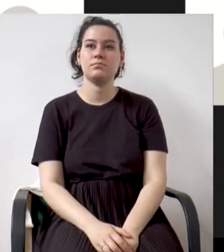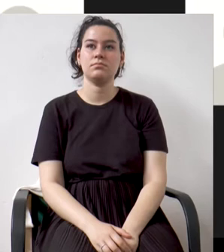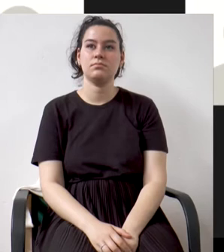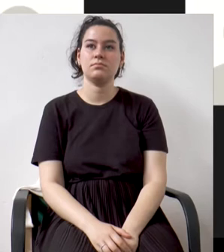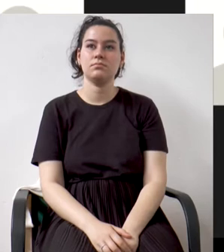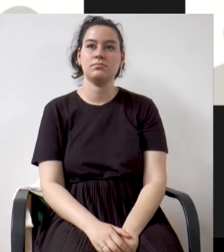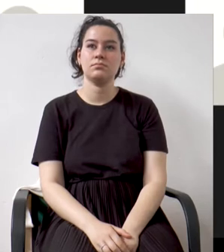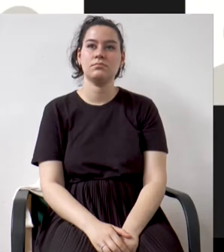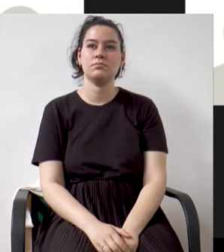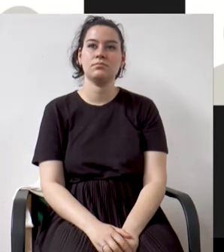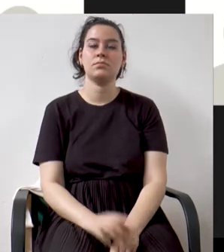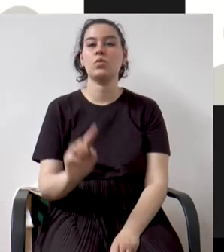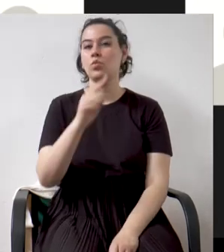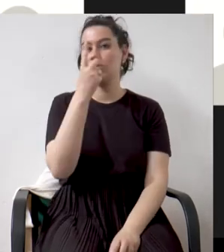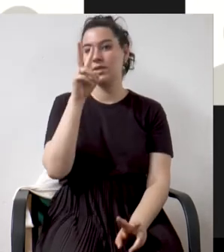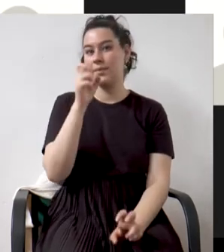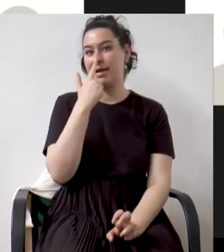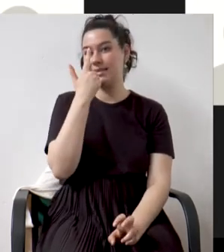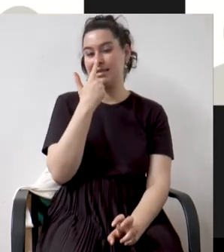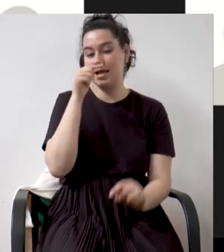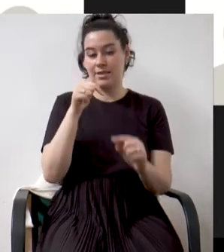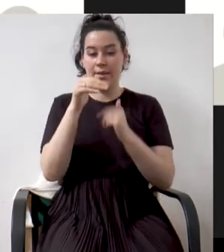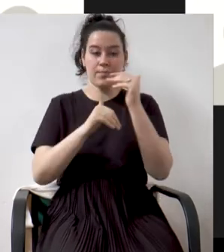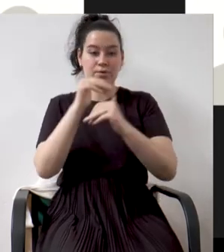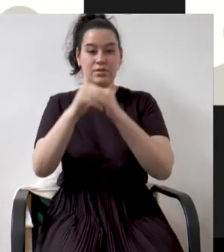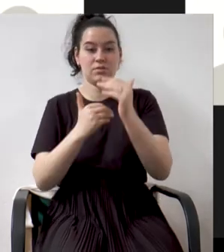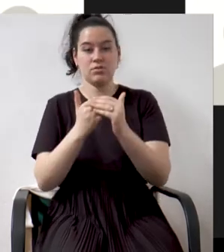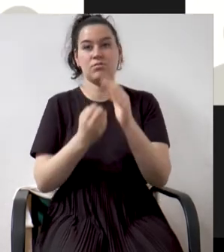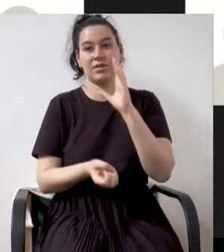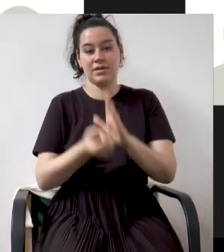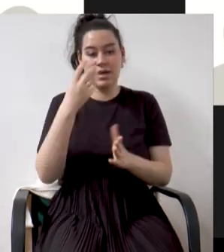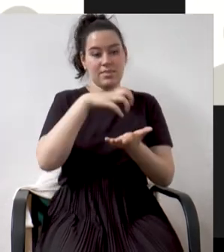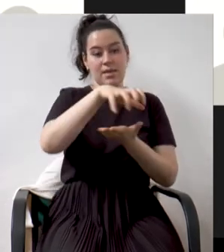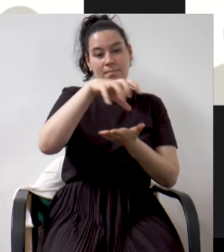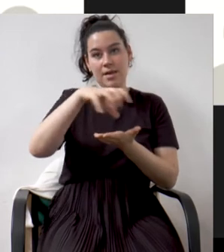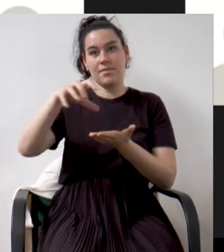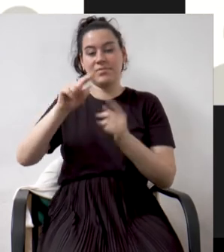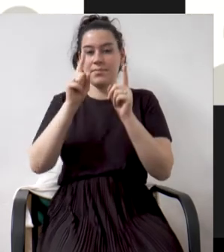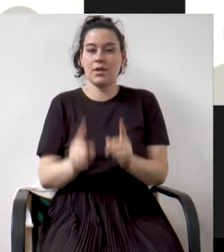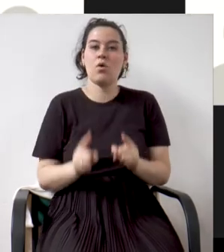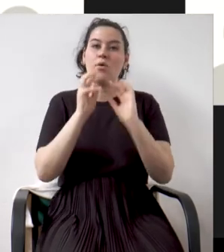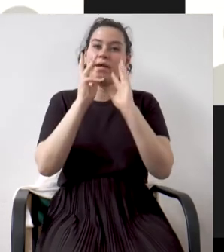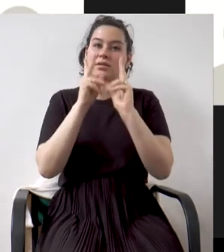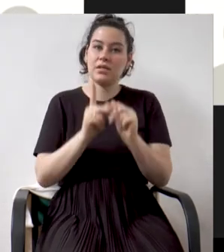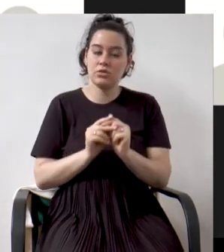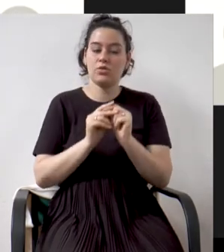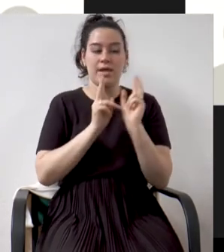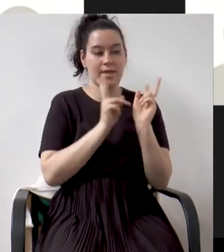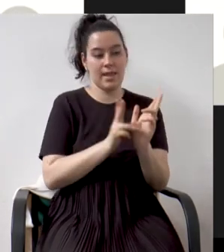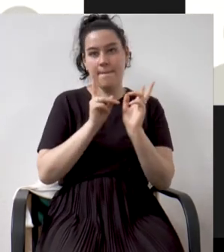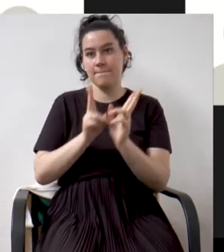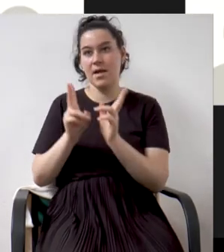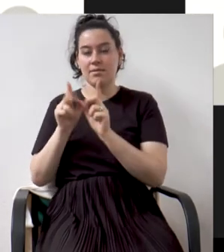Una cosa interesante en este proceso de departamentalización y de organización de las etapas